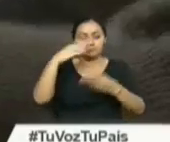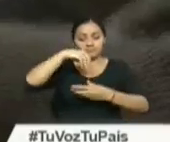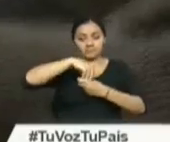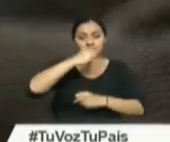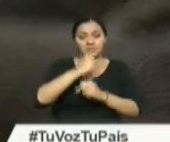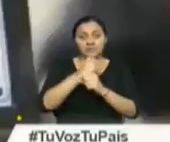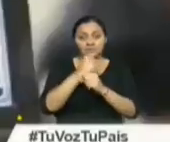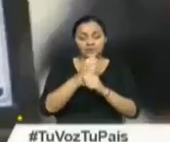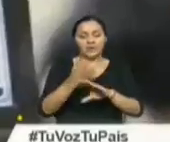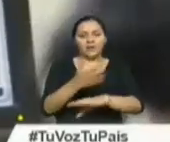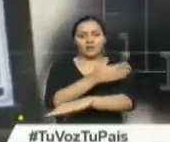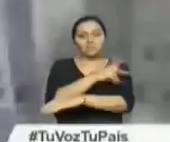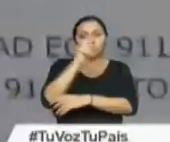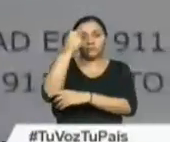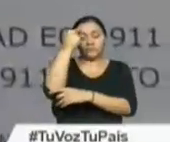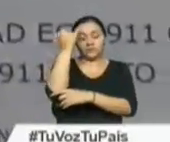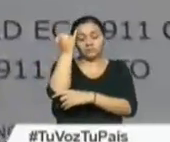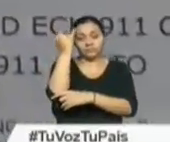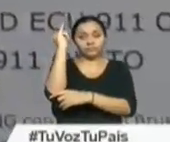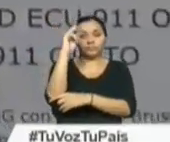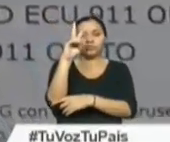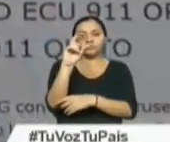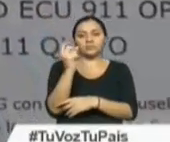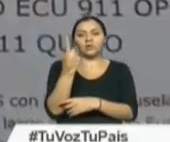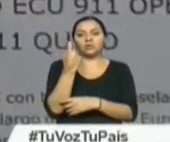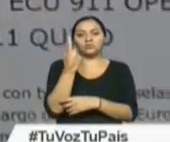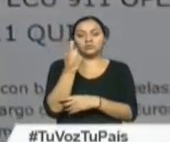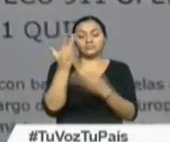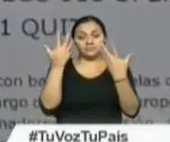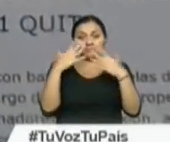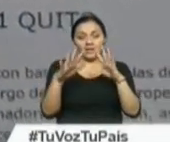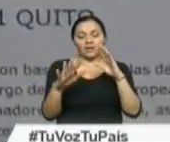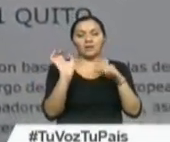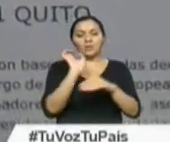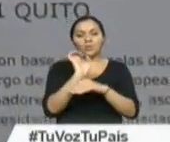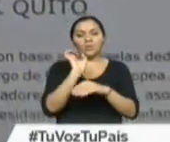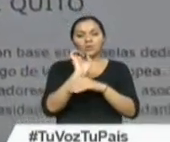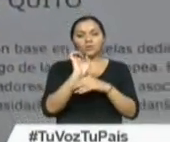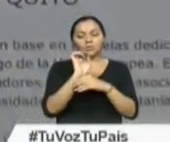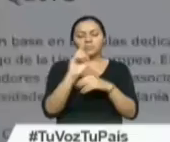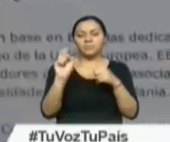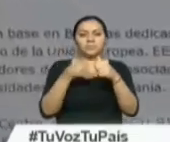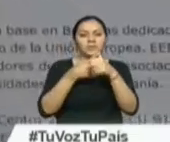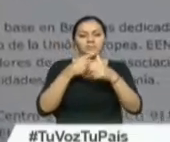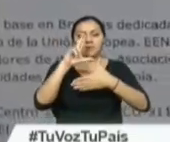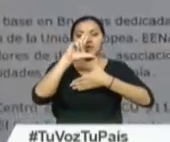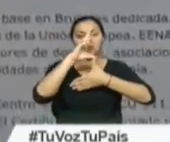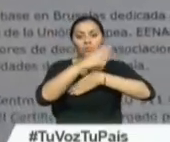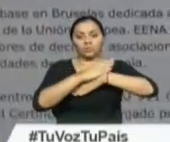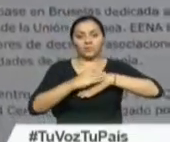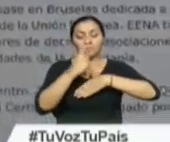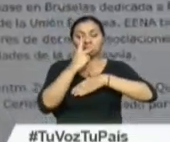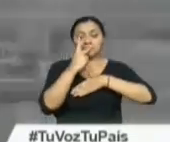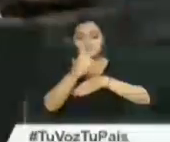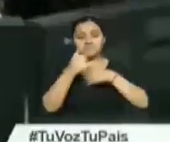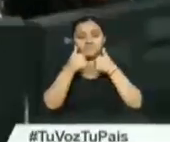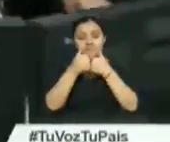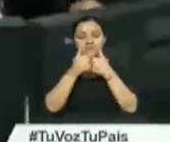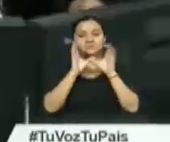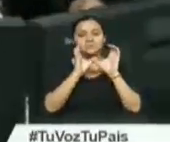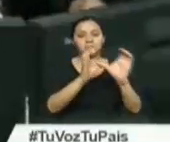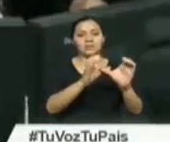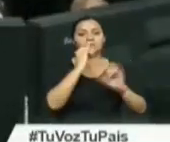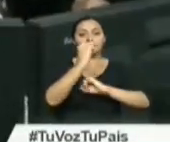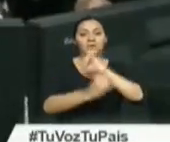Gobierno Nacional en el año 2011, hoy hace que nuestro país sea el primero de América en contar con la certificación